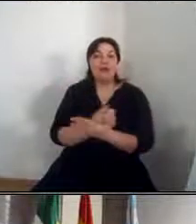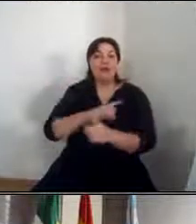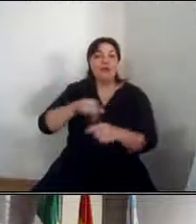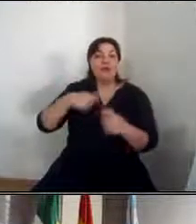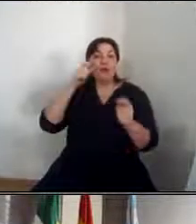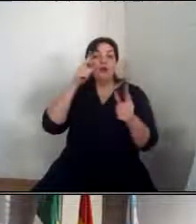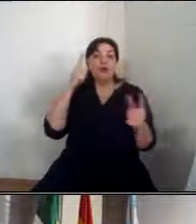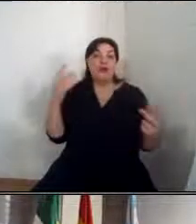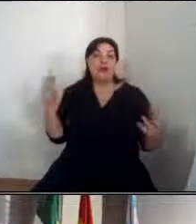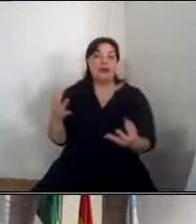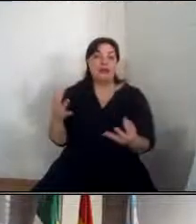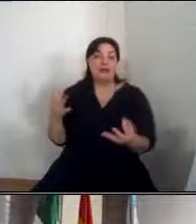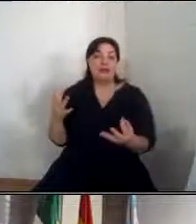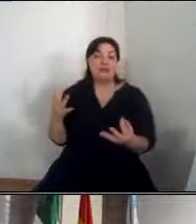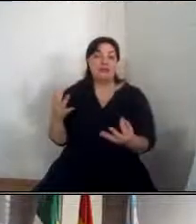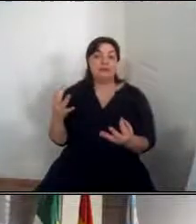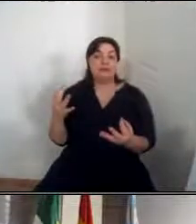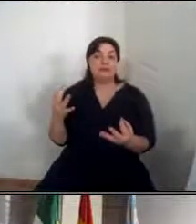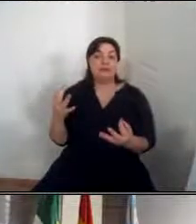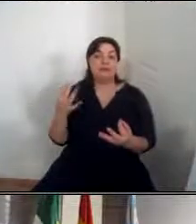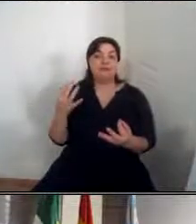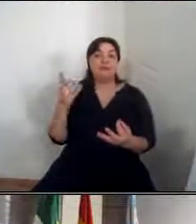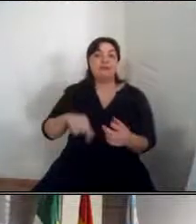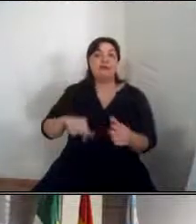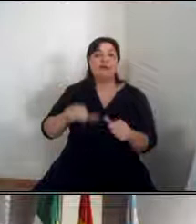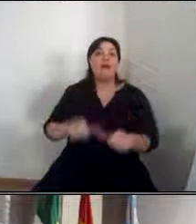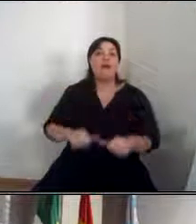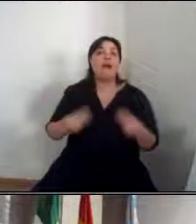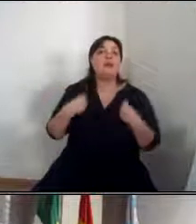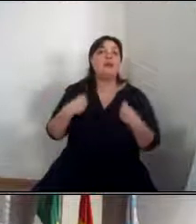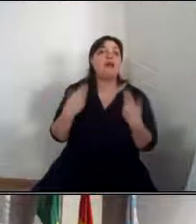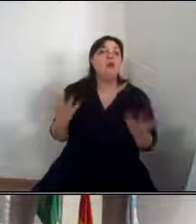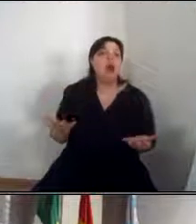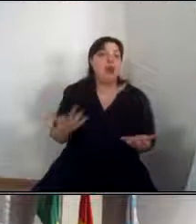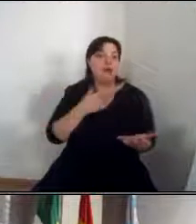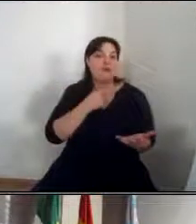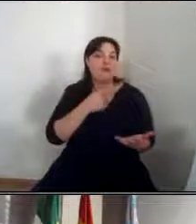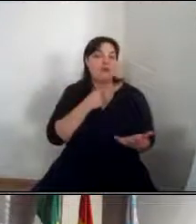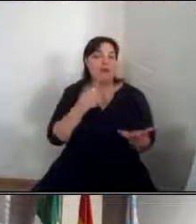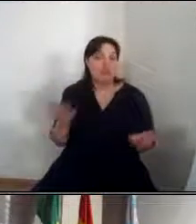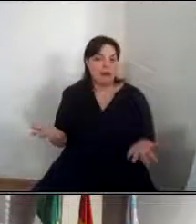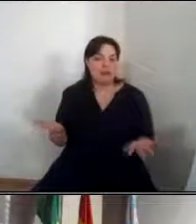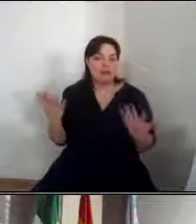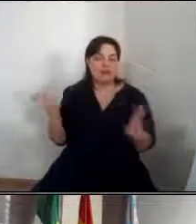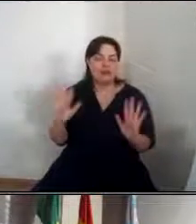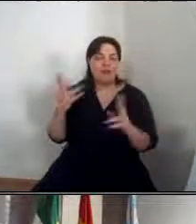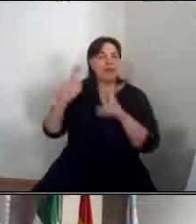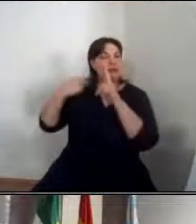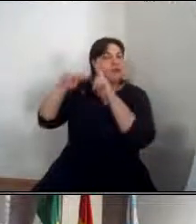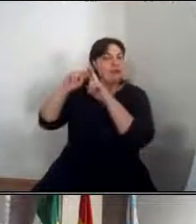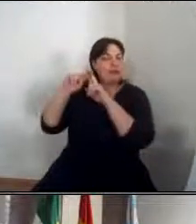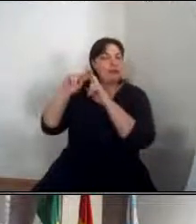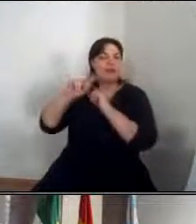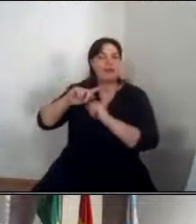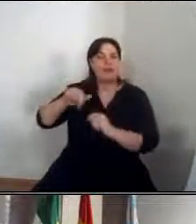cuenta de qué forma también nos gustaría vivir. Entonces, en ese sentido, las diputaciones nos convertimos también, estos gobiernos